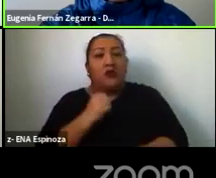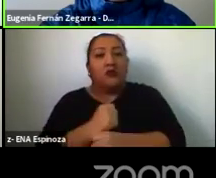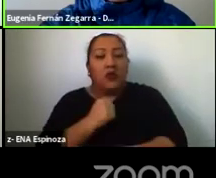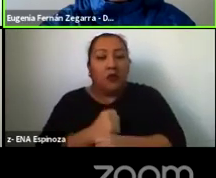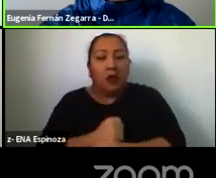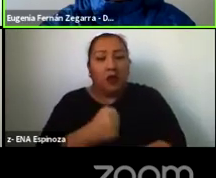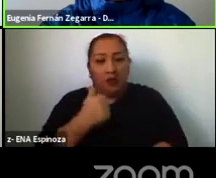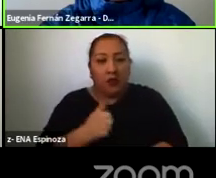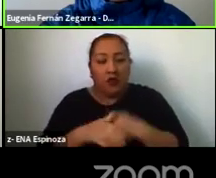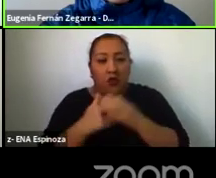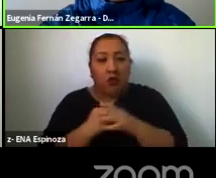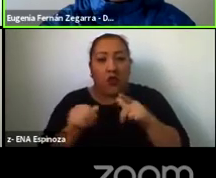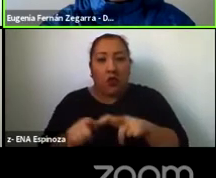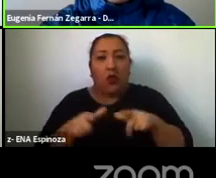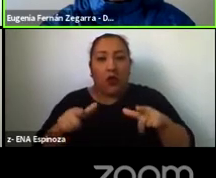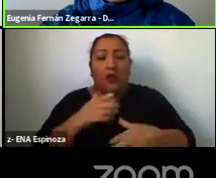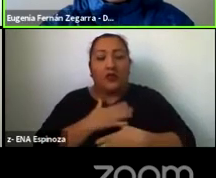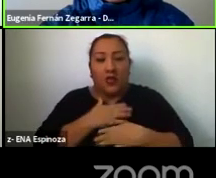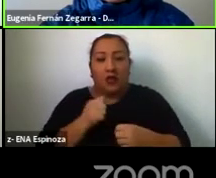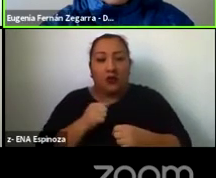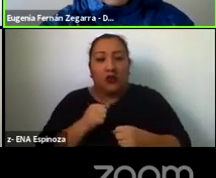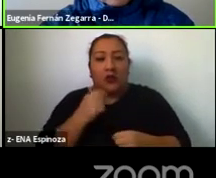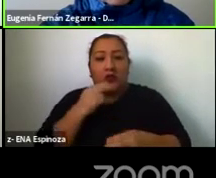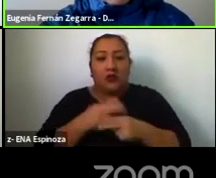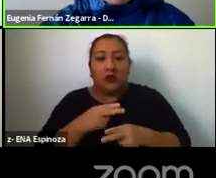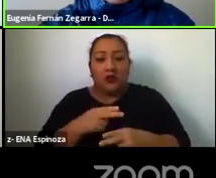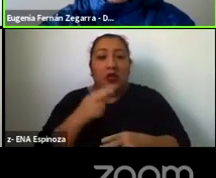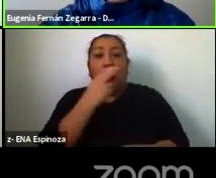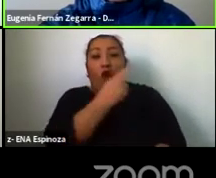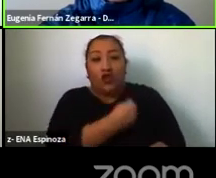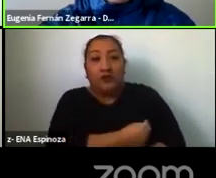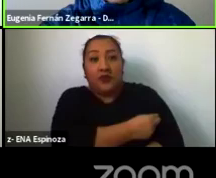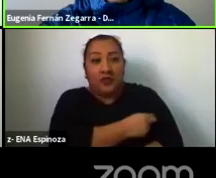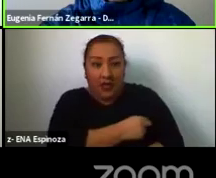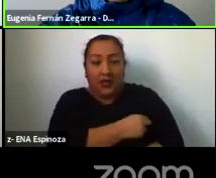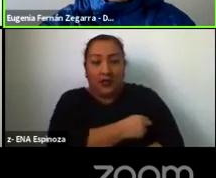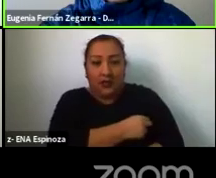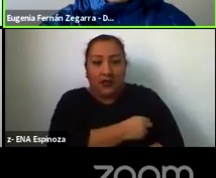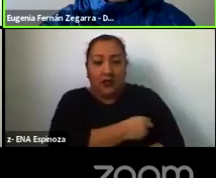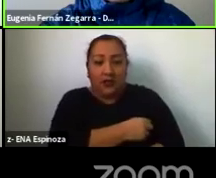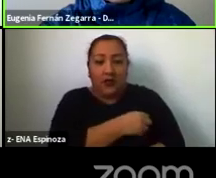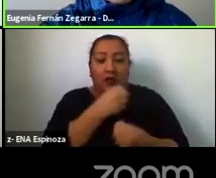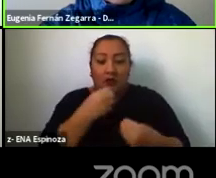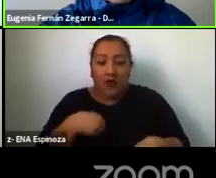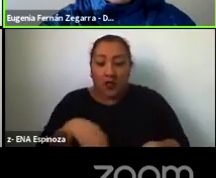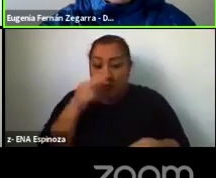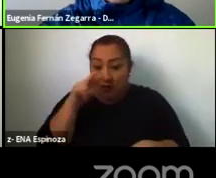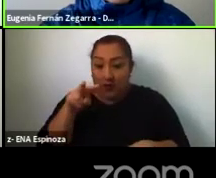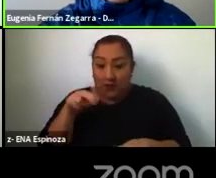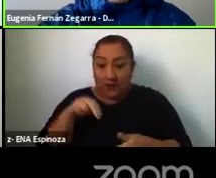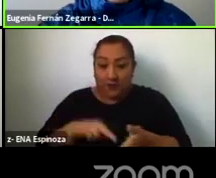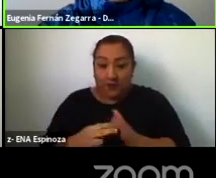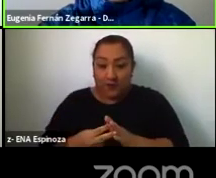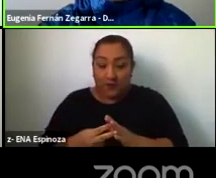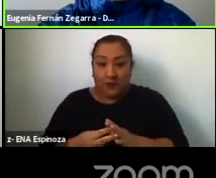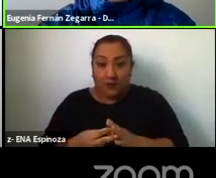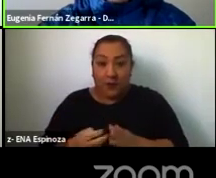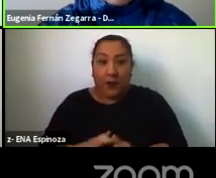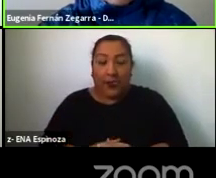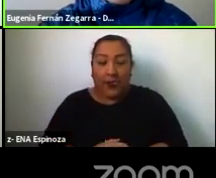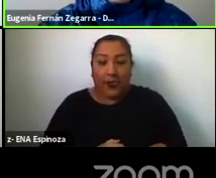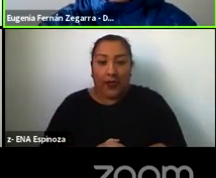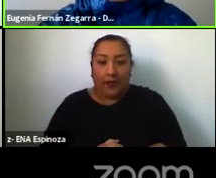funcionamiento de los establecimientos de salud denominados hospitales. Como hemos podido evidenciar,